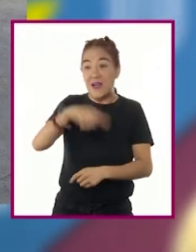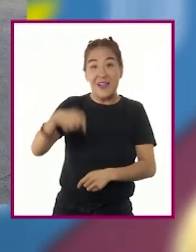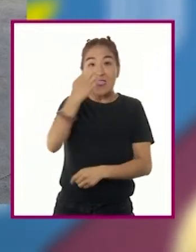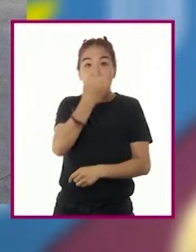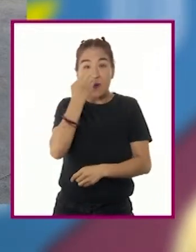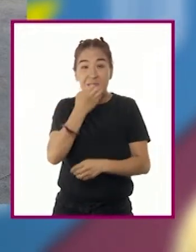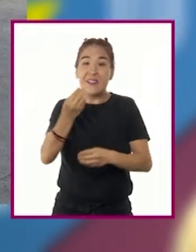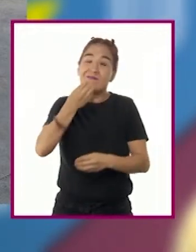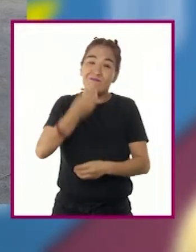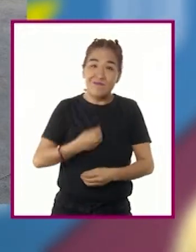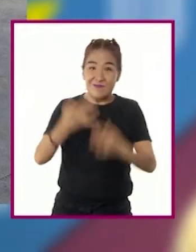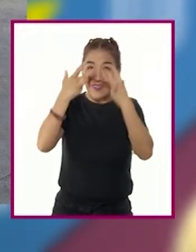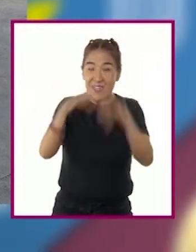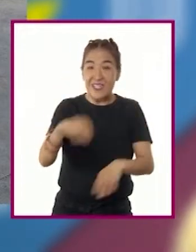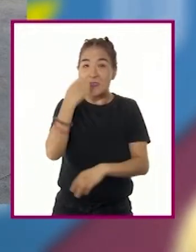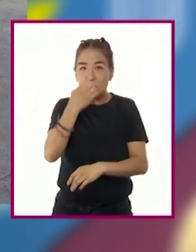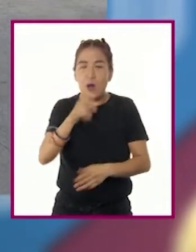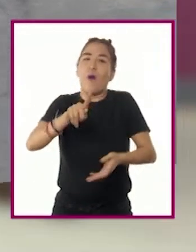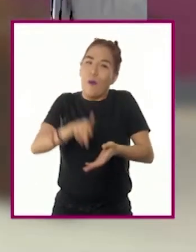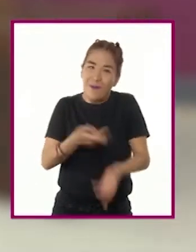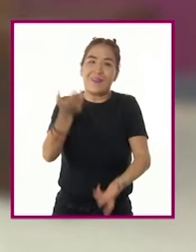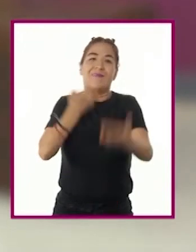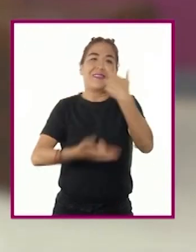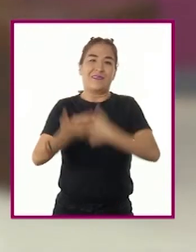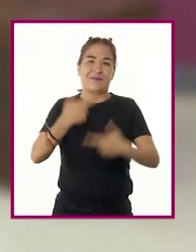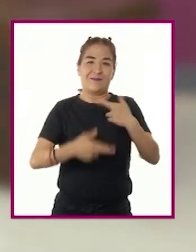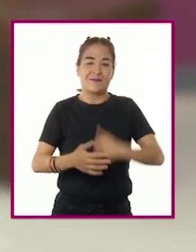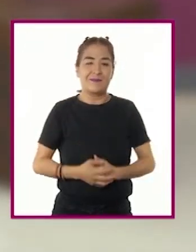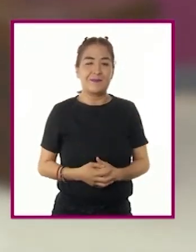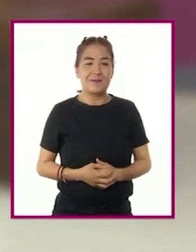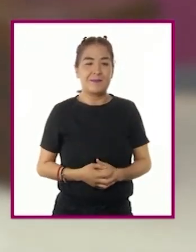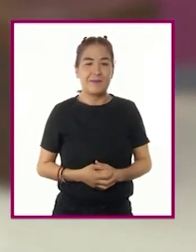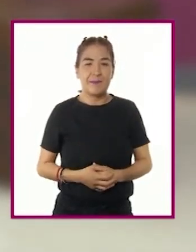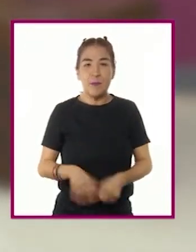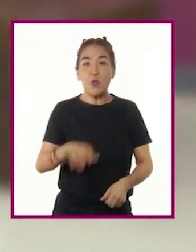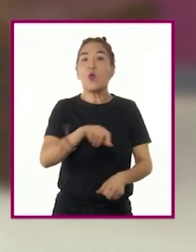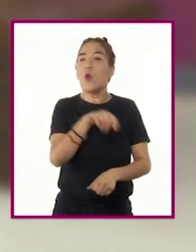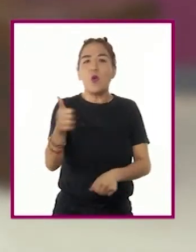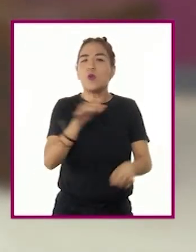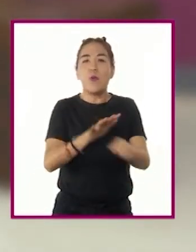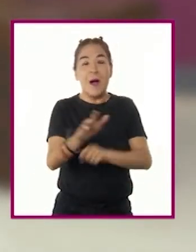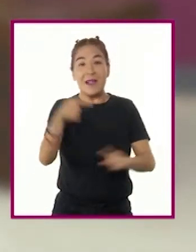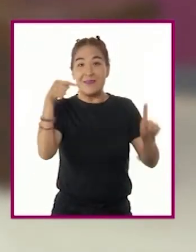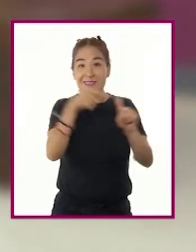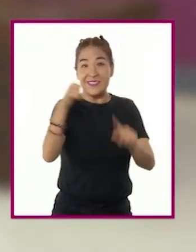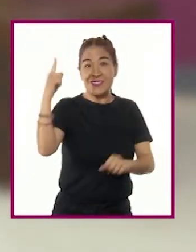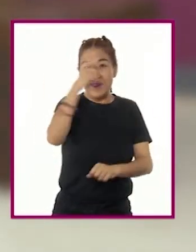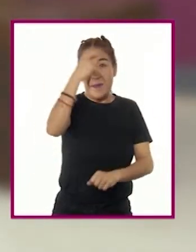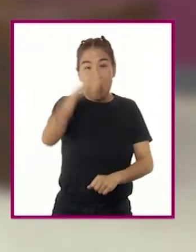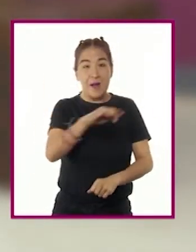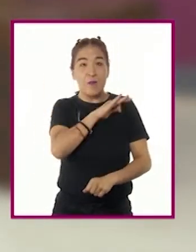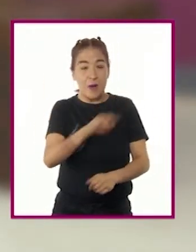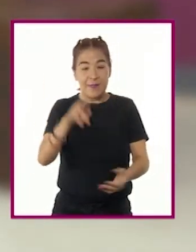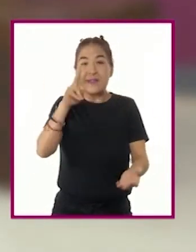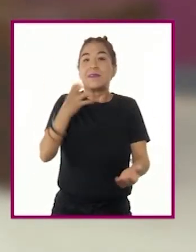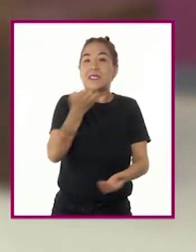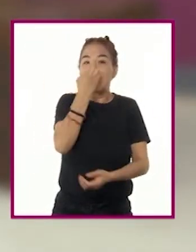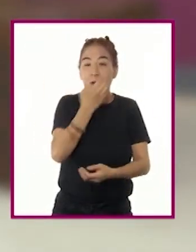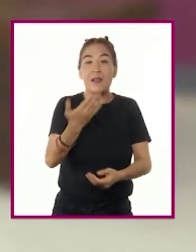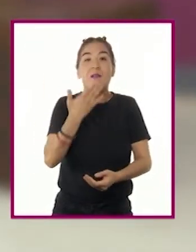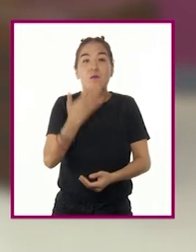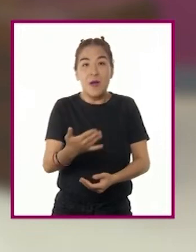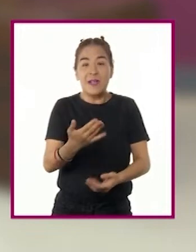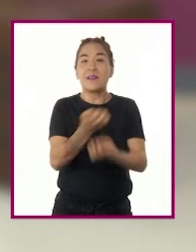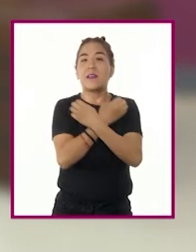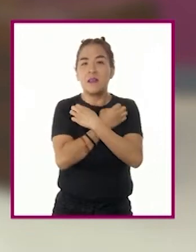las aulas puedan regresar a ellas. Otro reto en aras de una mejor calidad en la educación es,